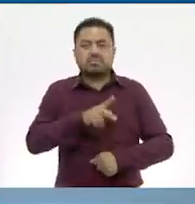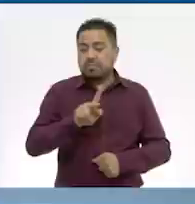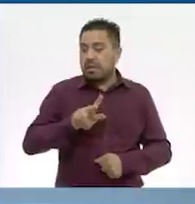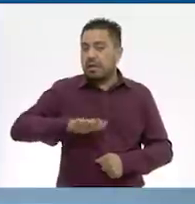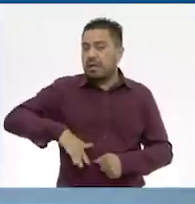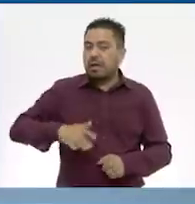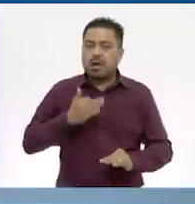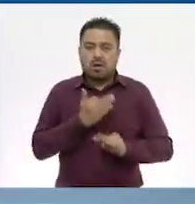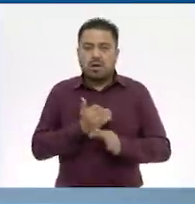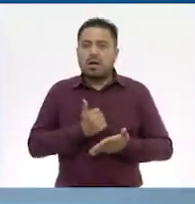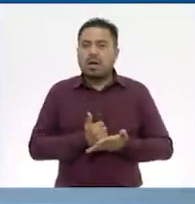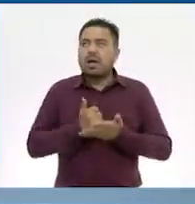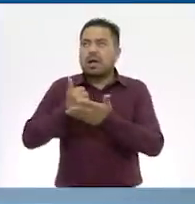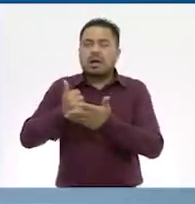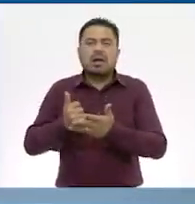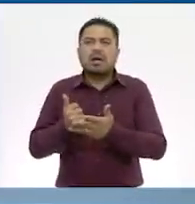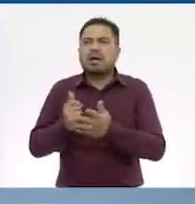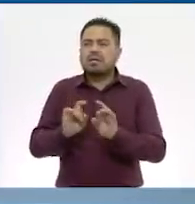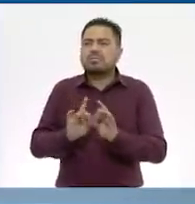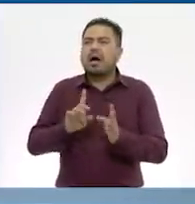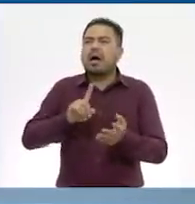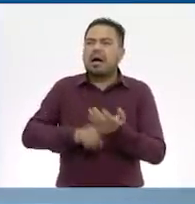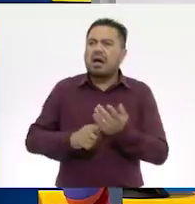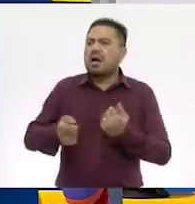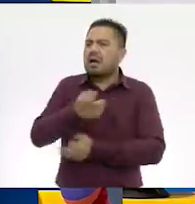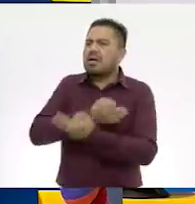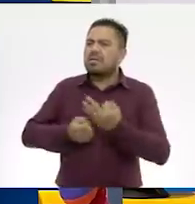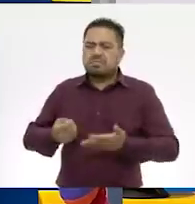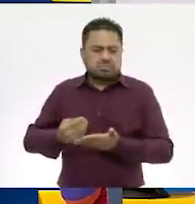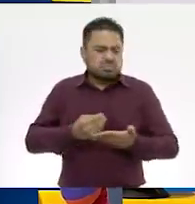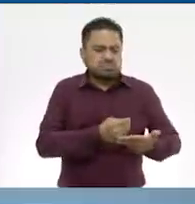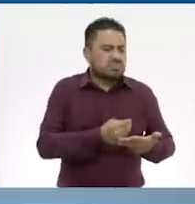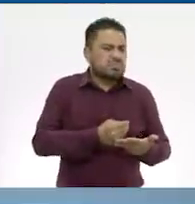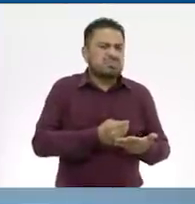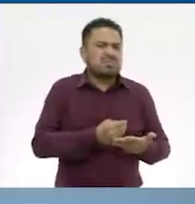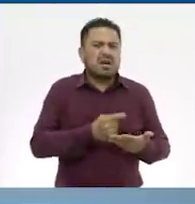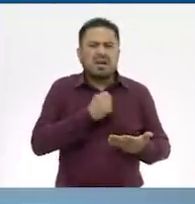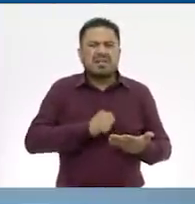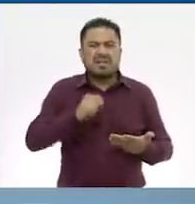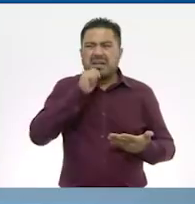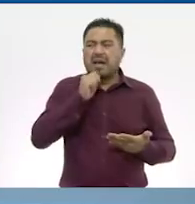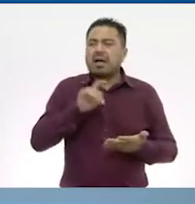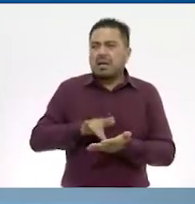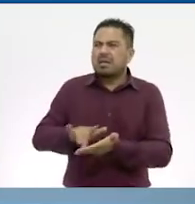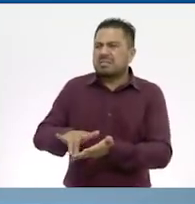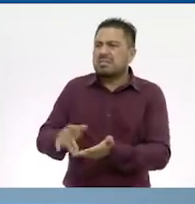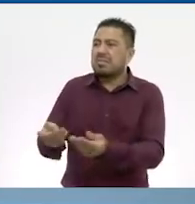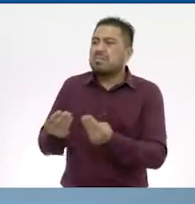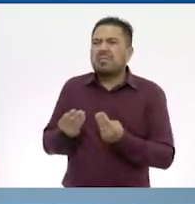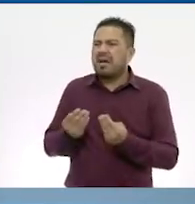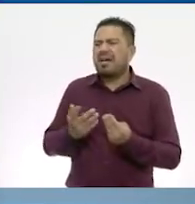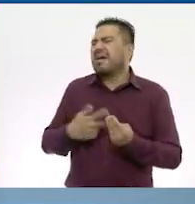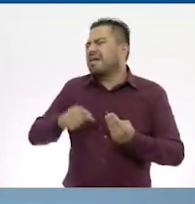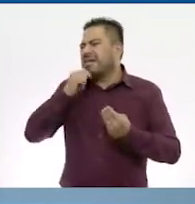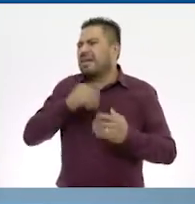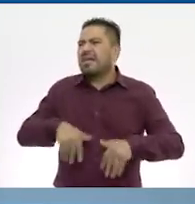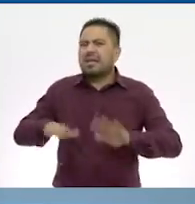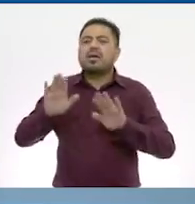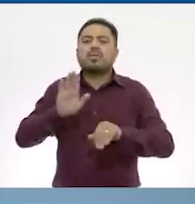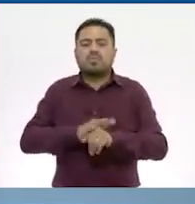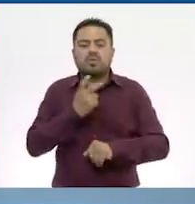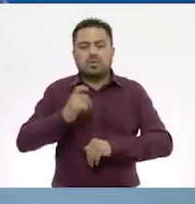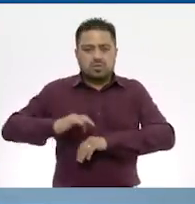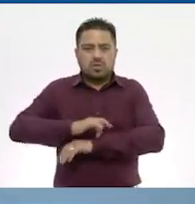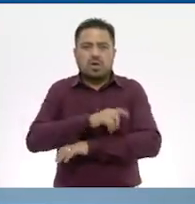embargo, ayudar sin esperar nada a cambio es una mejor acción. Pero por eso la hormiga y la paloma son